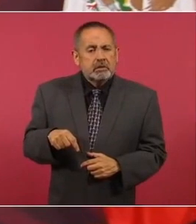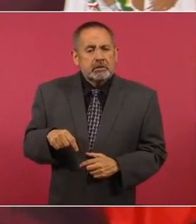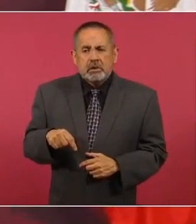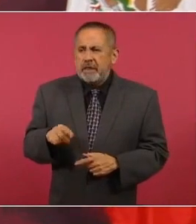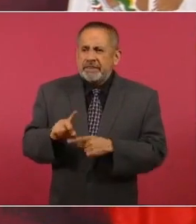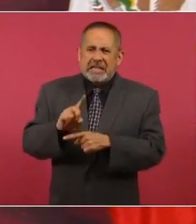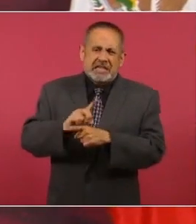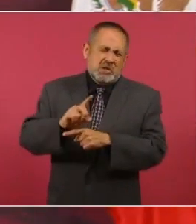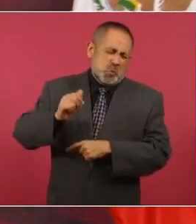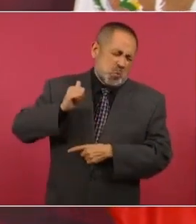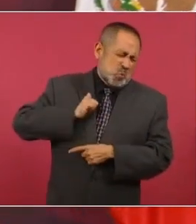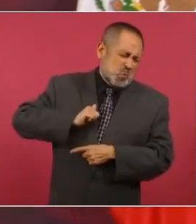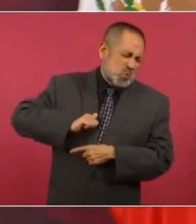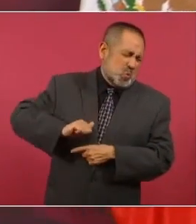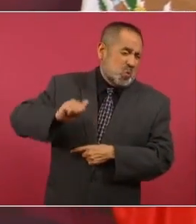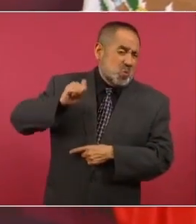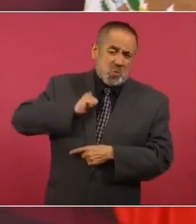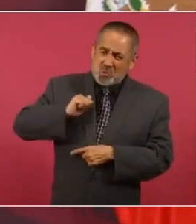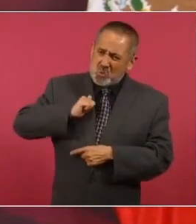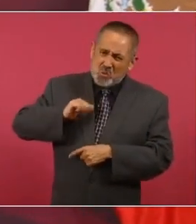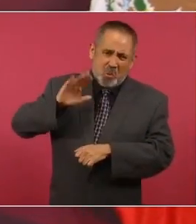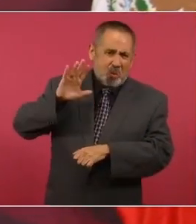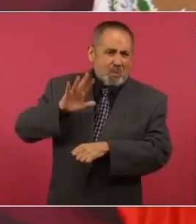viene de lejos,